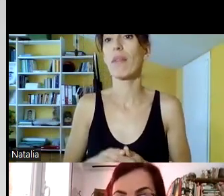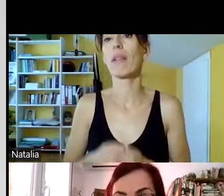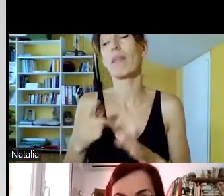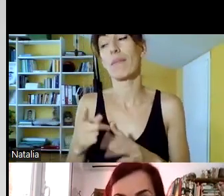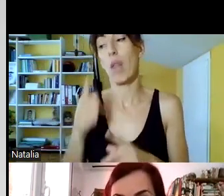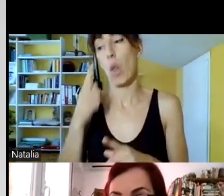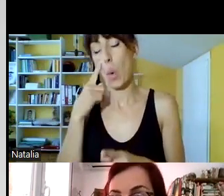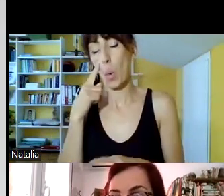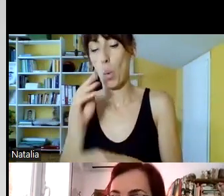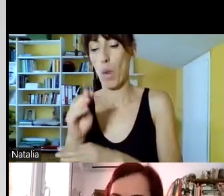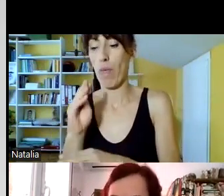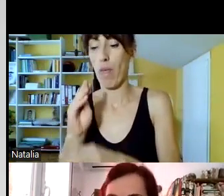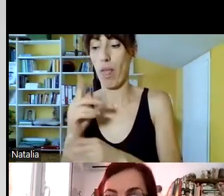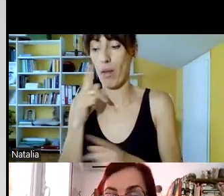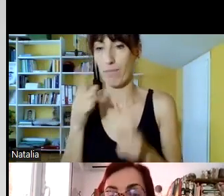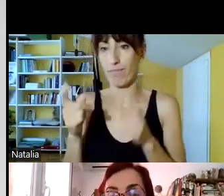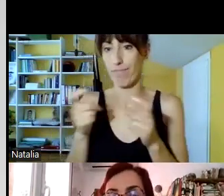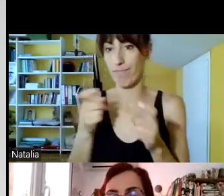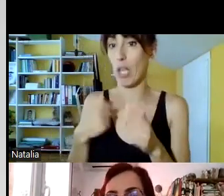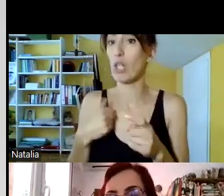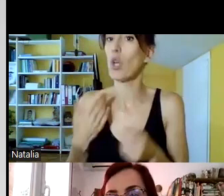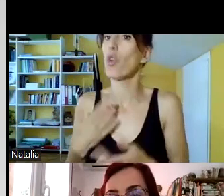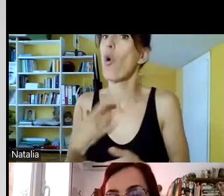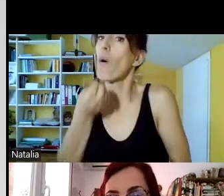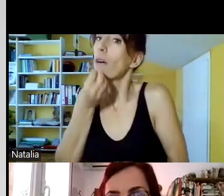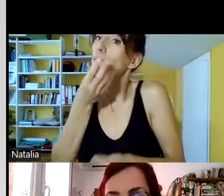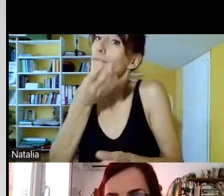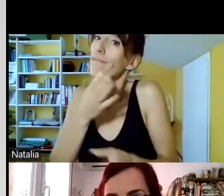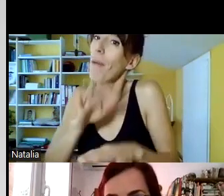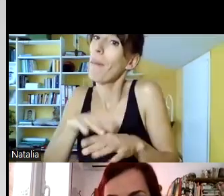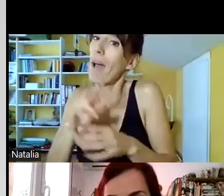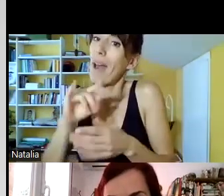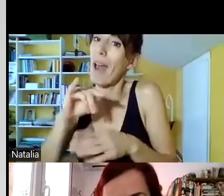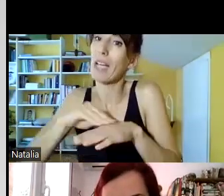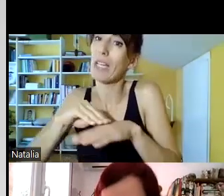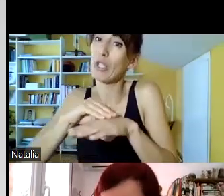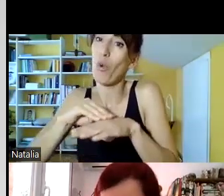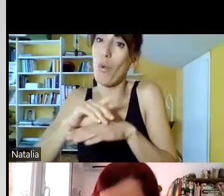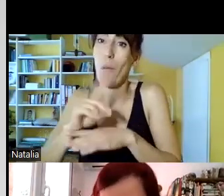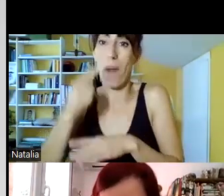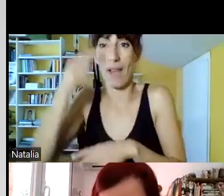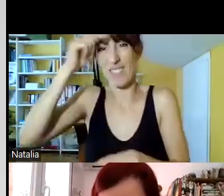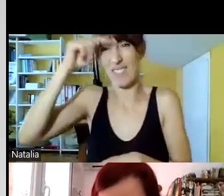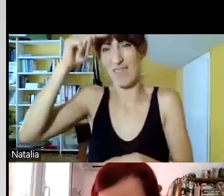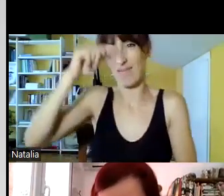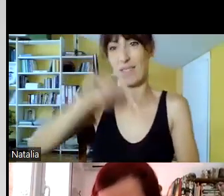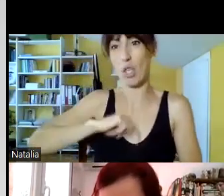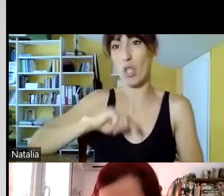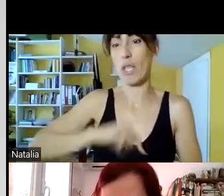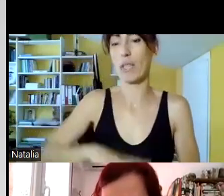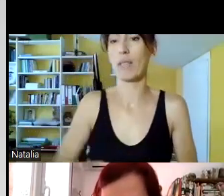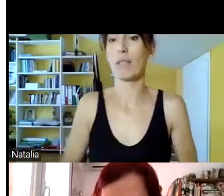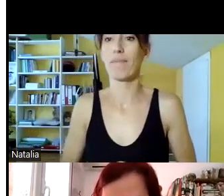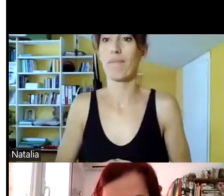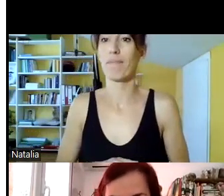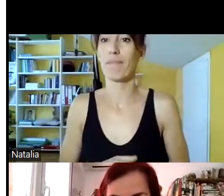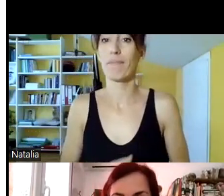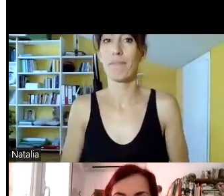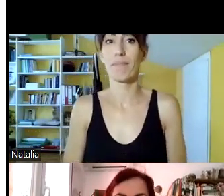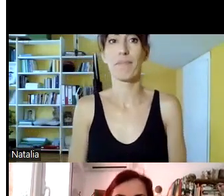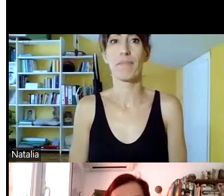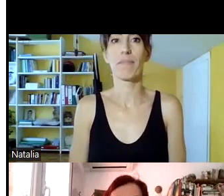tenemos que manejar. O sea, esto lo planteo no para resolverlo, sino para que seamos conscientes. A ver, que no me pasa la